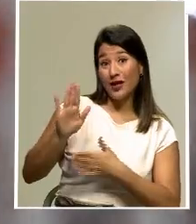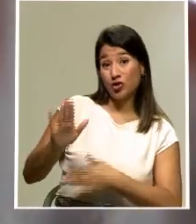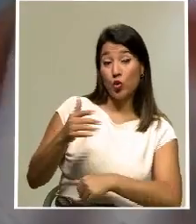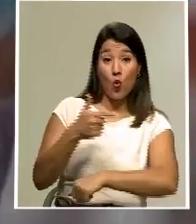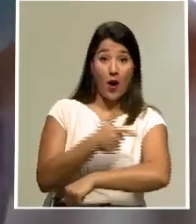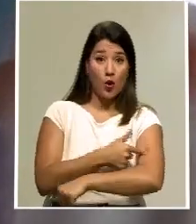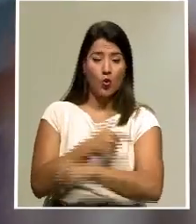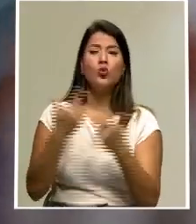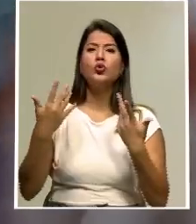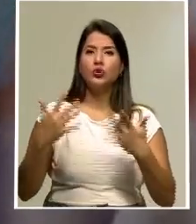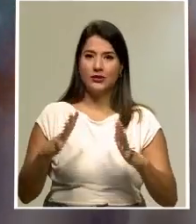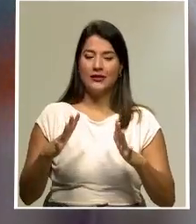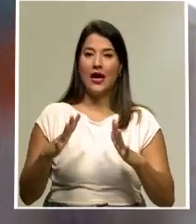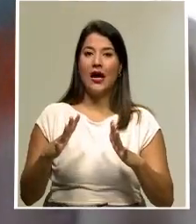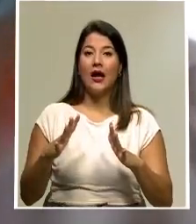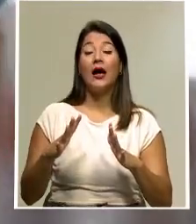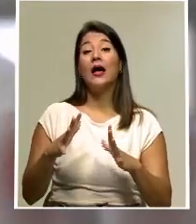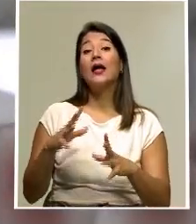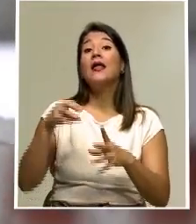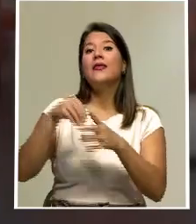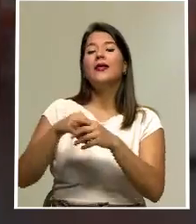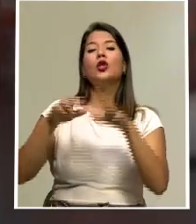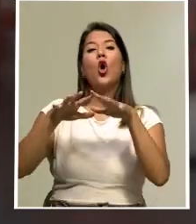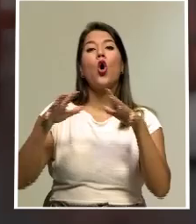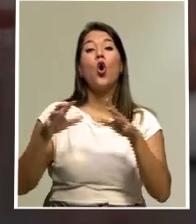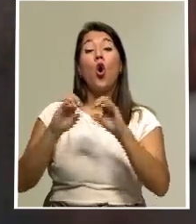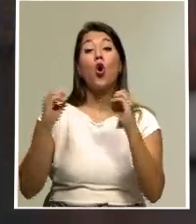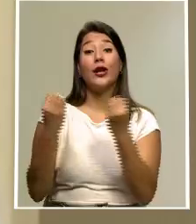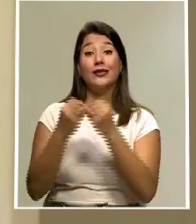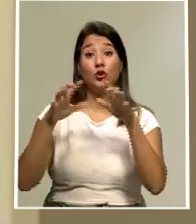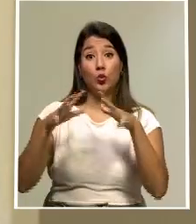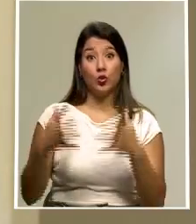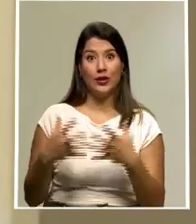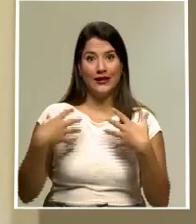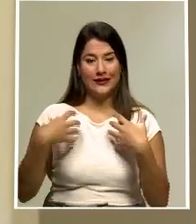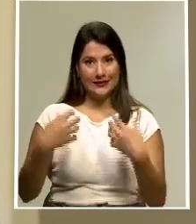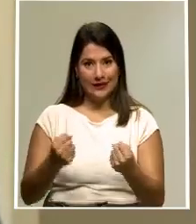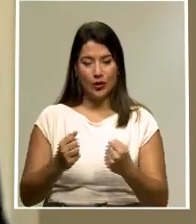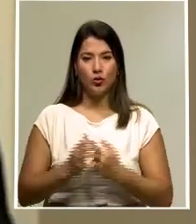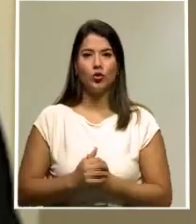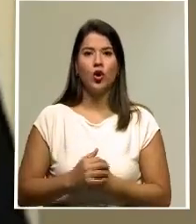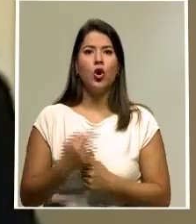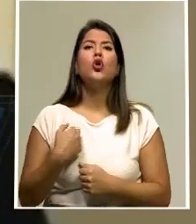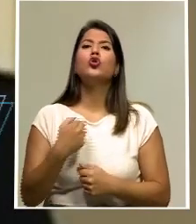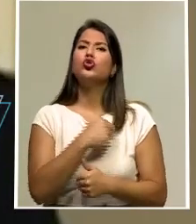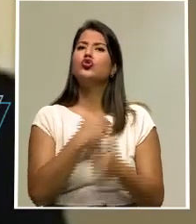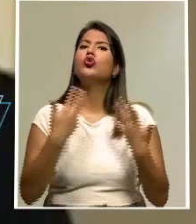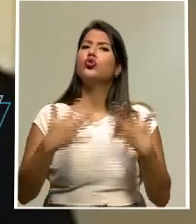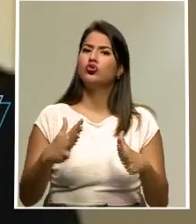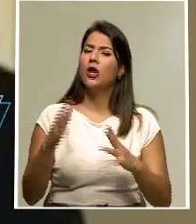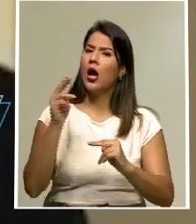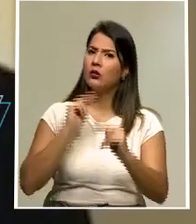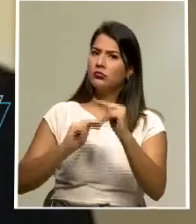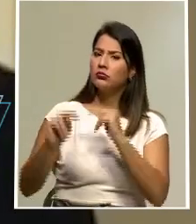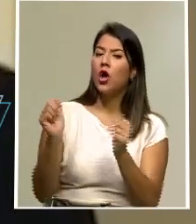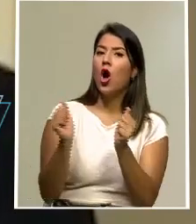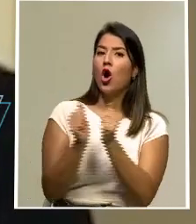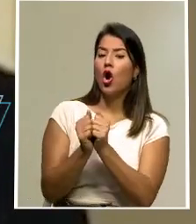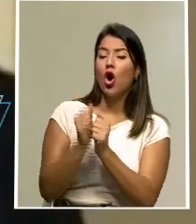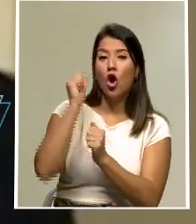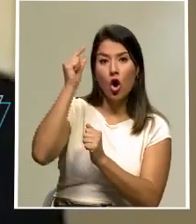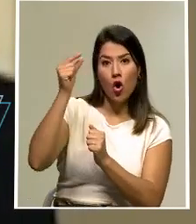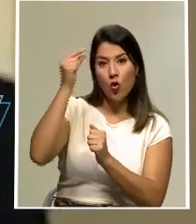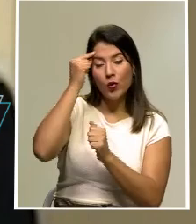cual ya se encuentra en la lista de la Organización Mundial de la Salud. Que hemos estado en contacto con los gobiernos de los Estados Unidos,